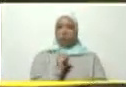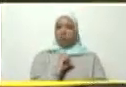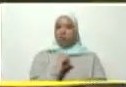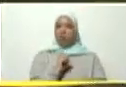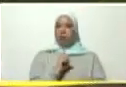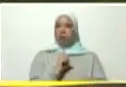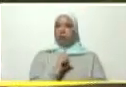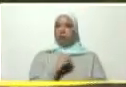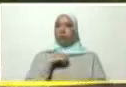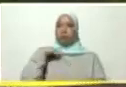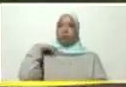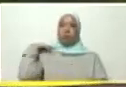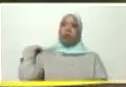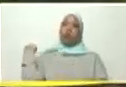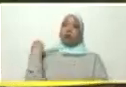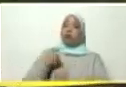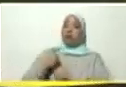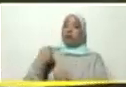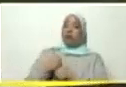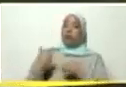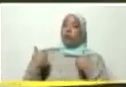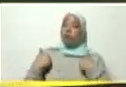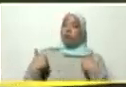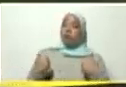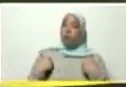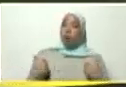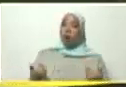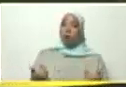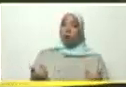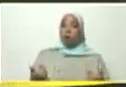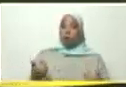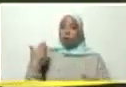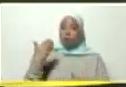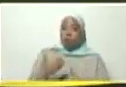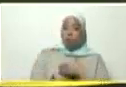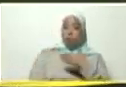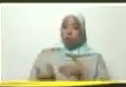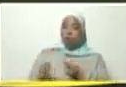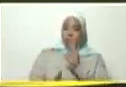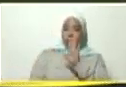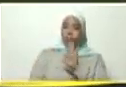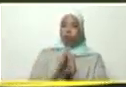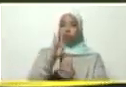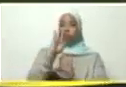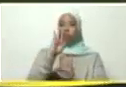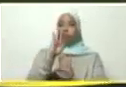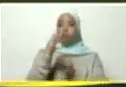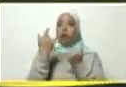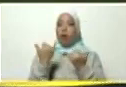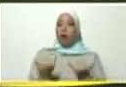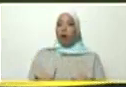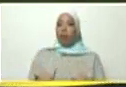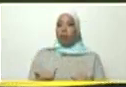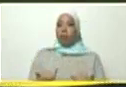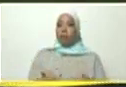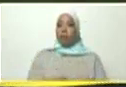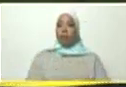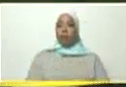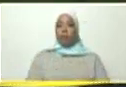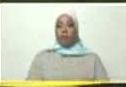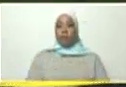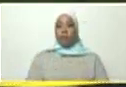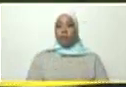nosotros vamos en serio trabajando construyendo avanzando y bueno el lunes de hoy